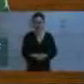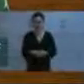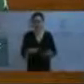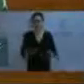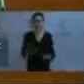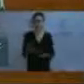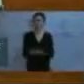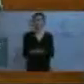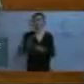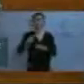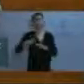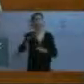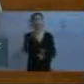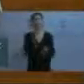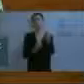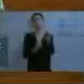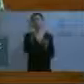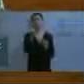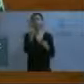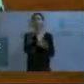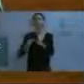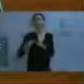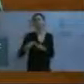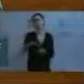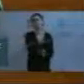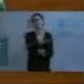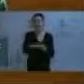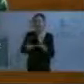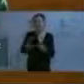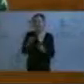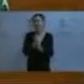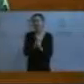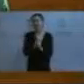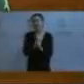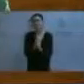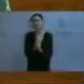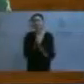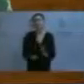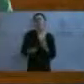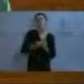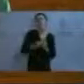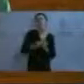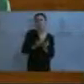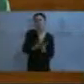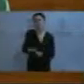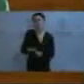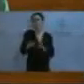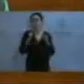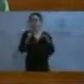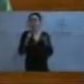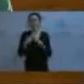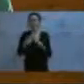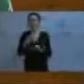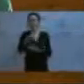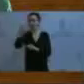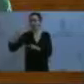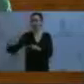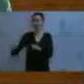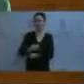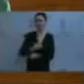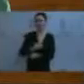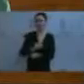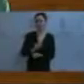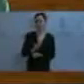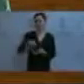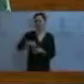las políticas económicas, las políticas en materia laboral, incluso la influencia que tengan las políticas europeas, configuran